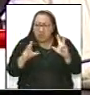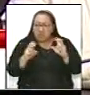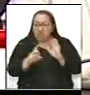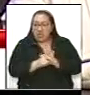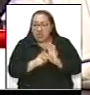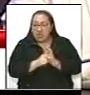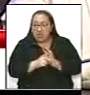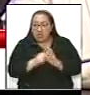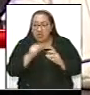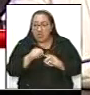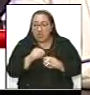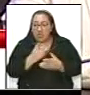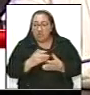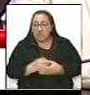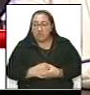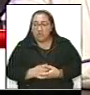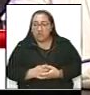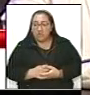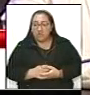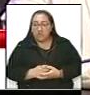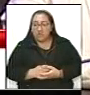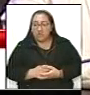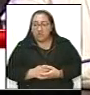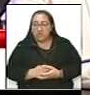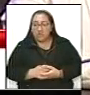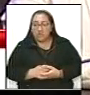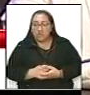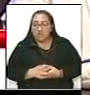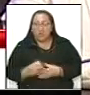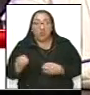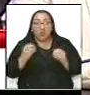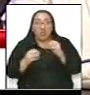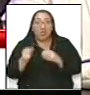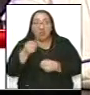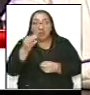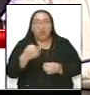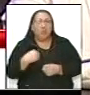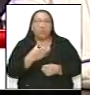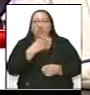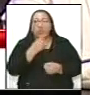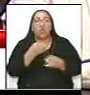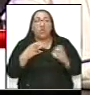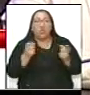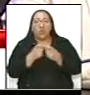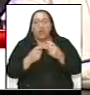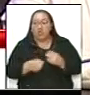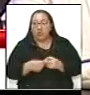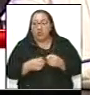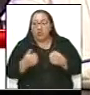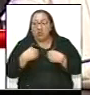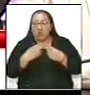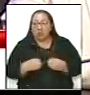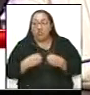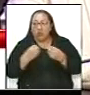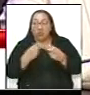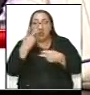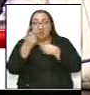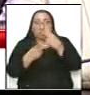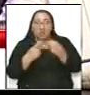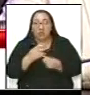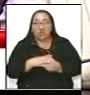presidente, en la medida de que eso se ajuste a la realidad, porque yo no sé cuántos colegas congresistas han tenido la oportunidad de